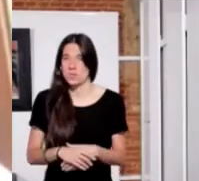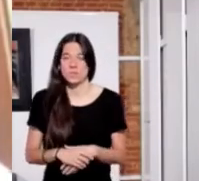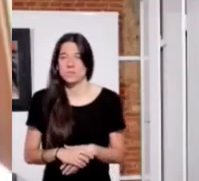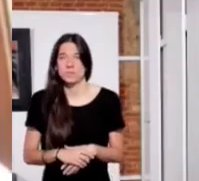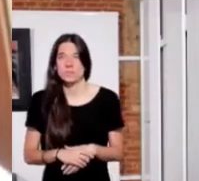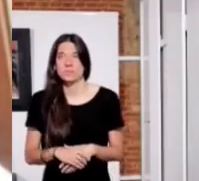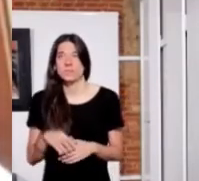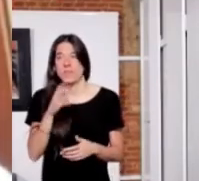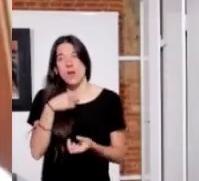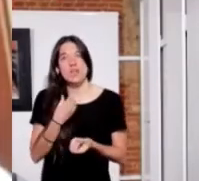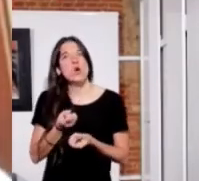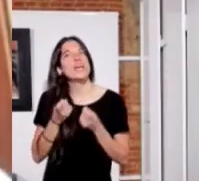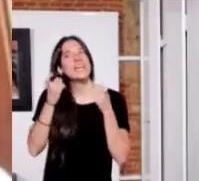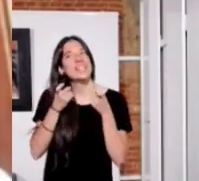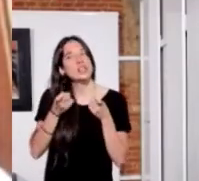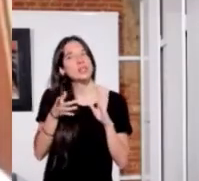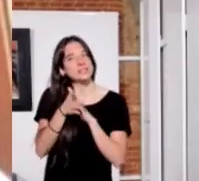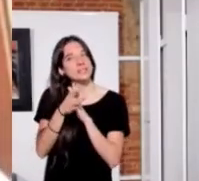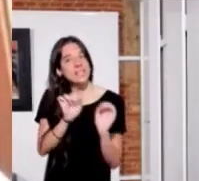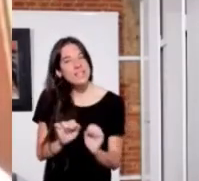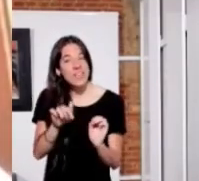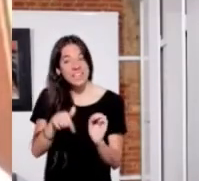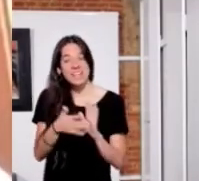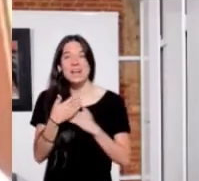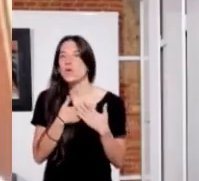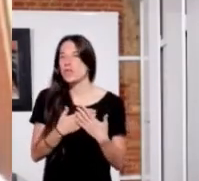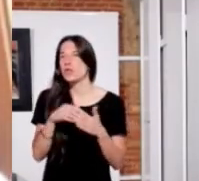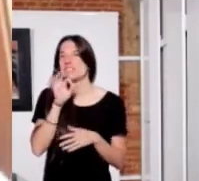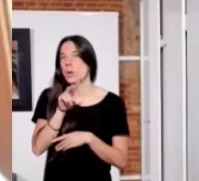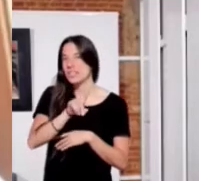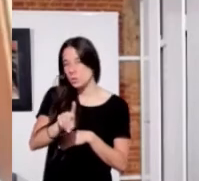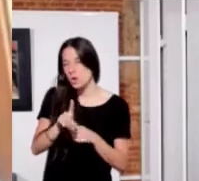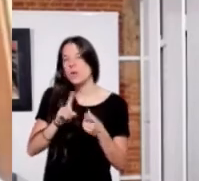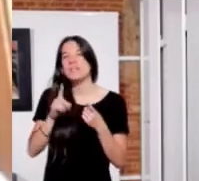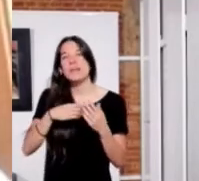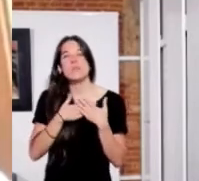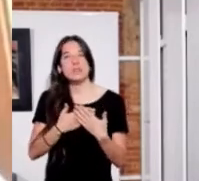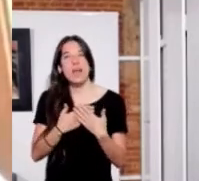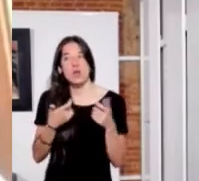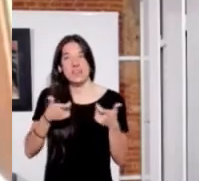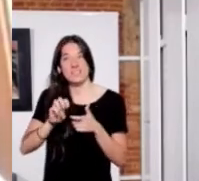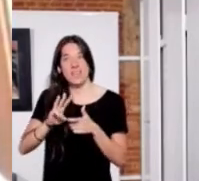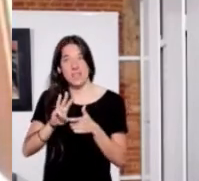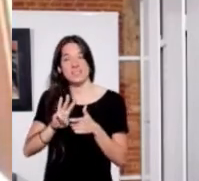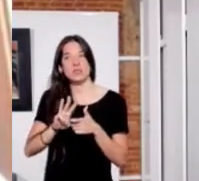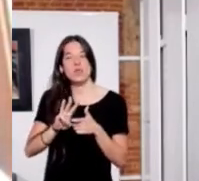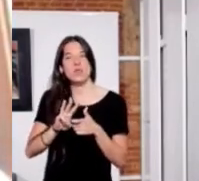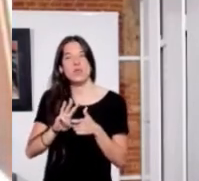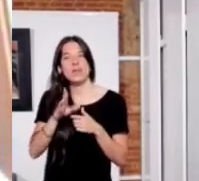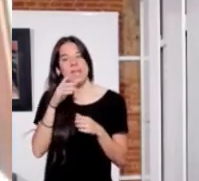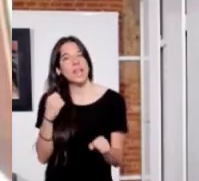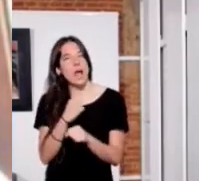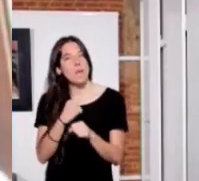a intentar defender aquí es que el voluntariado del siglo XXI y el voluntariado en el tercer sector que trabaja con